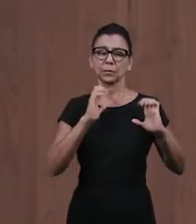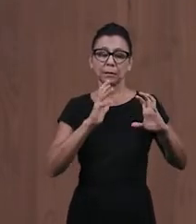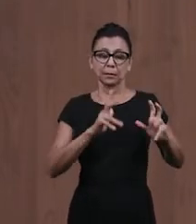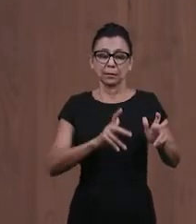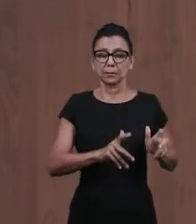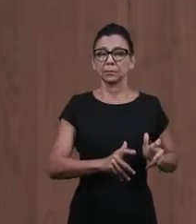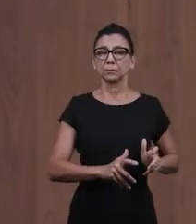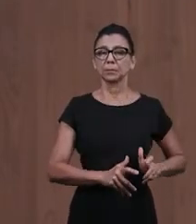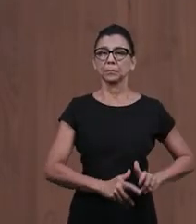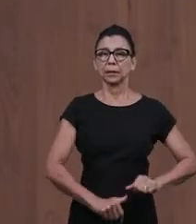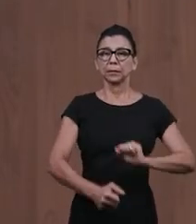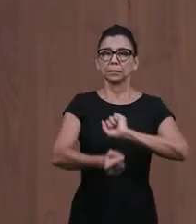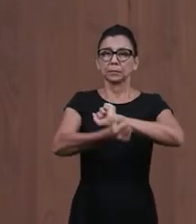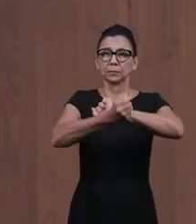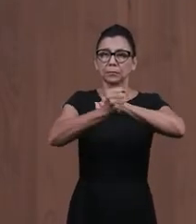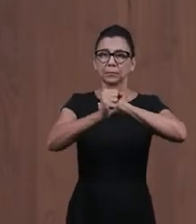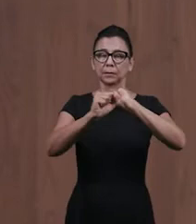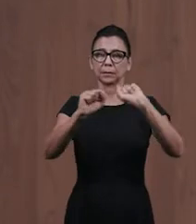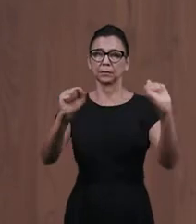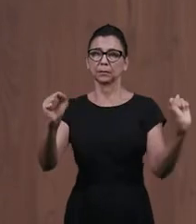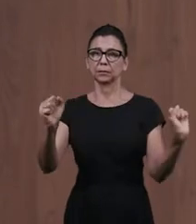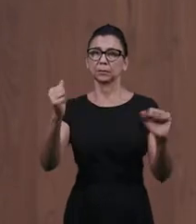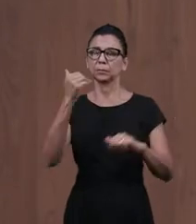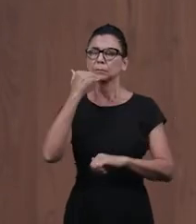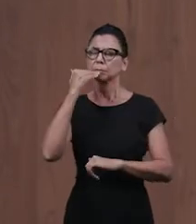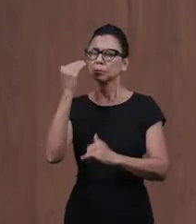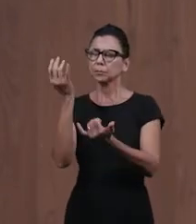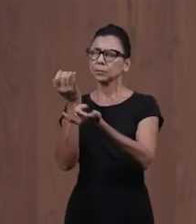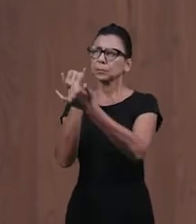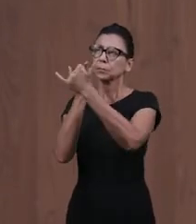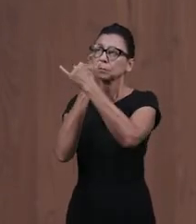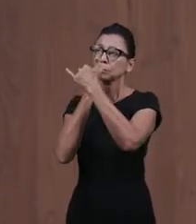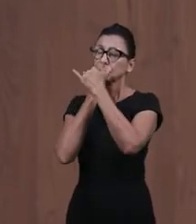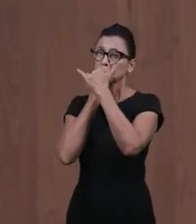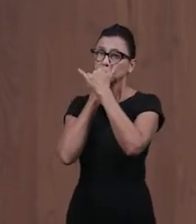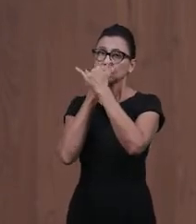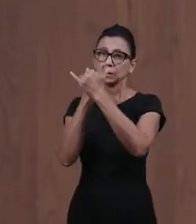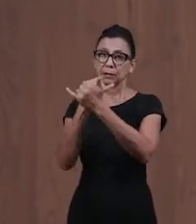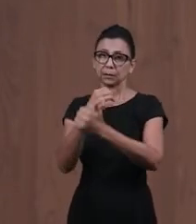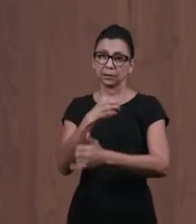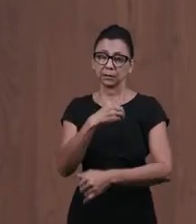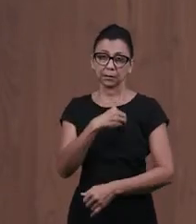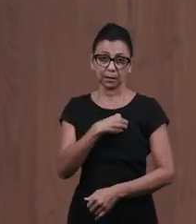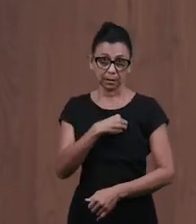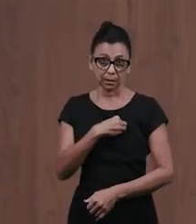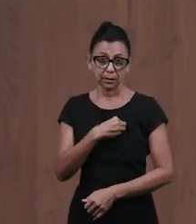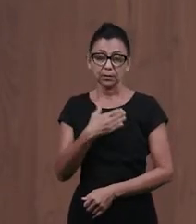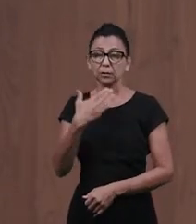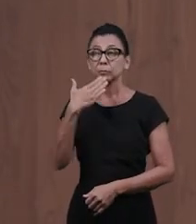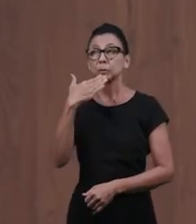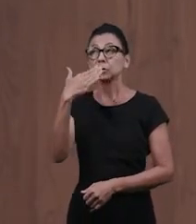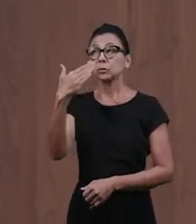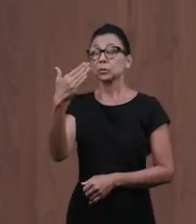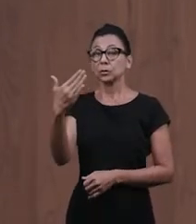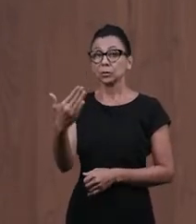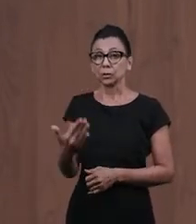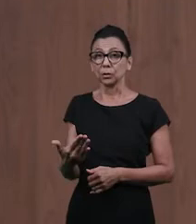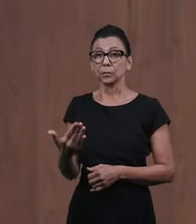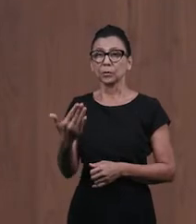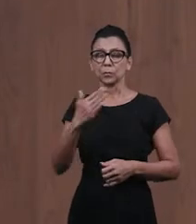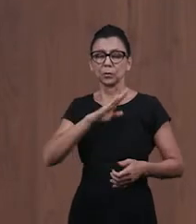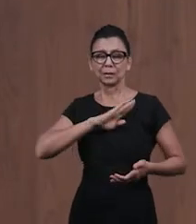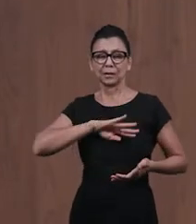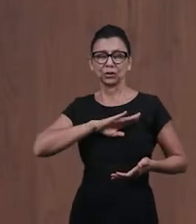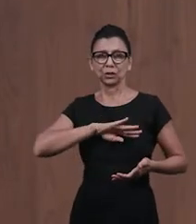nuestros corazones y libertarnos. Te pedimos perdón y que, Señor, puedas estar retirando aquello